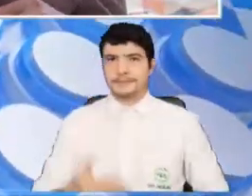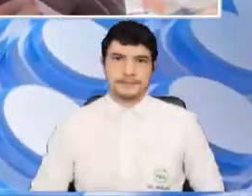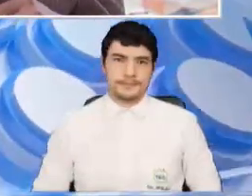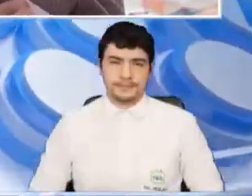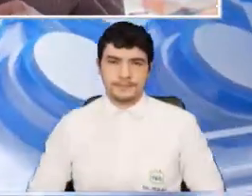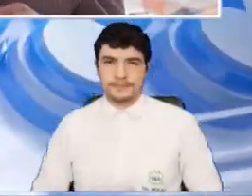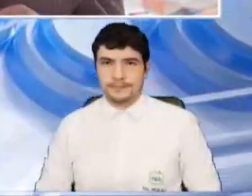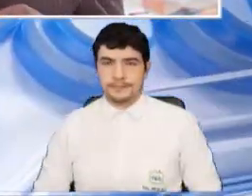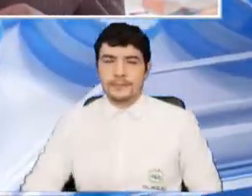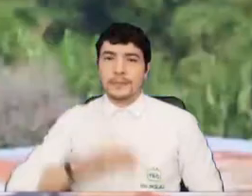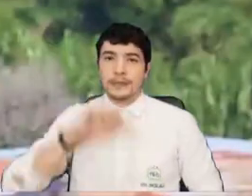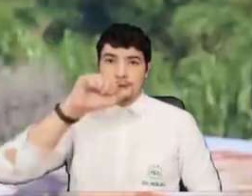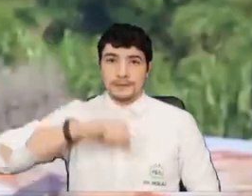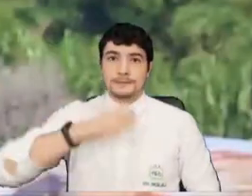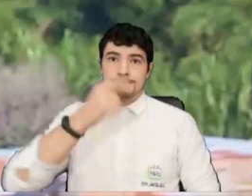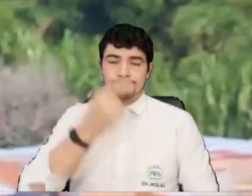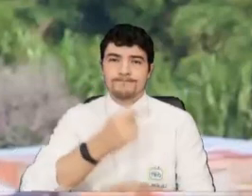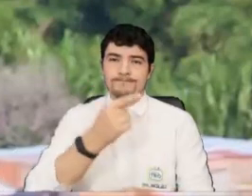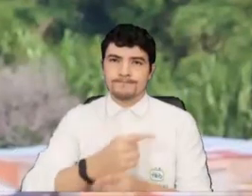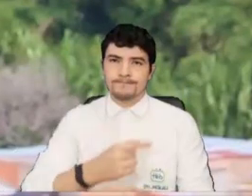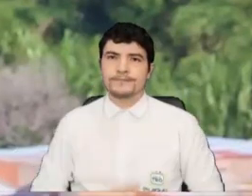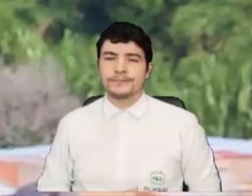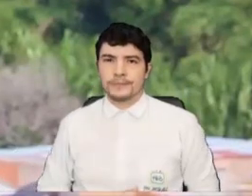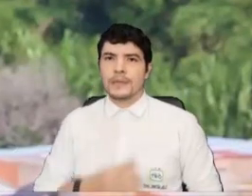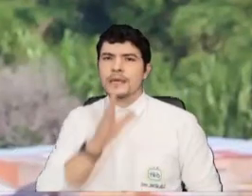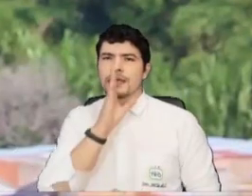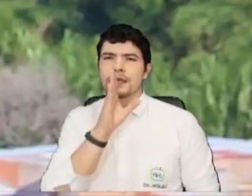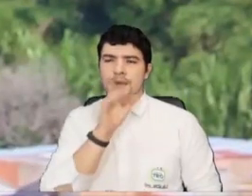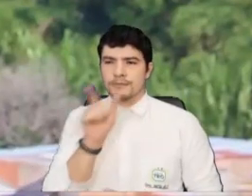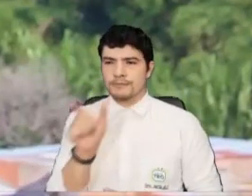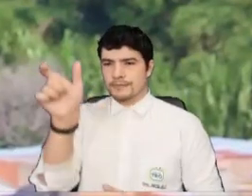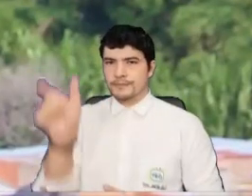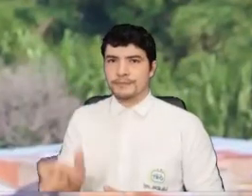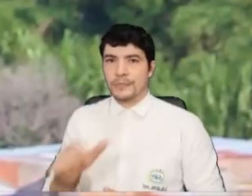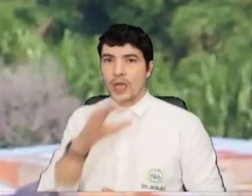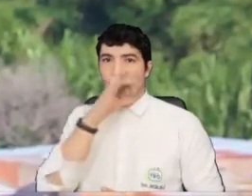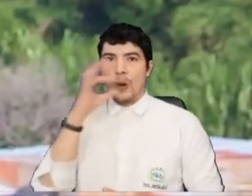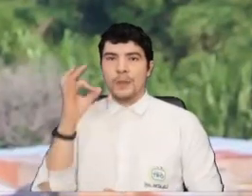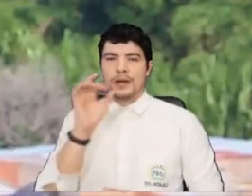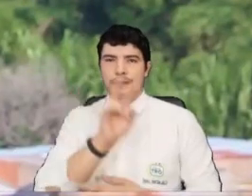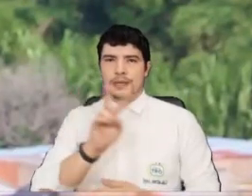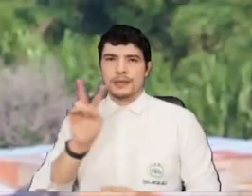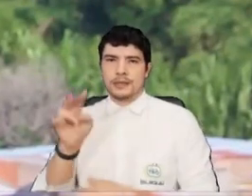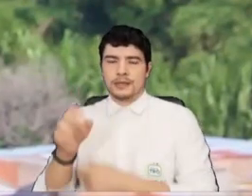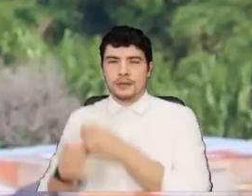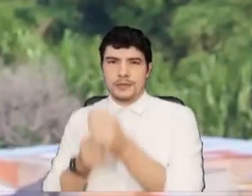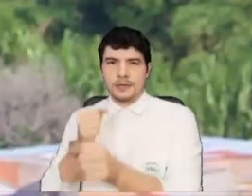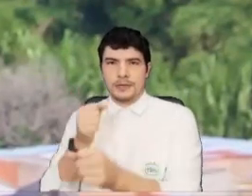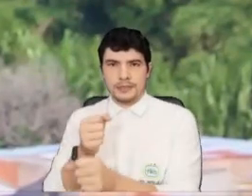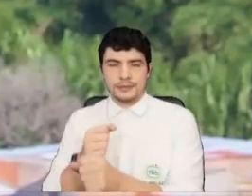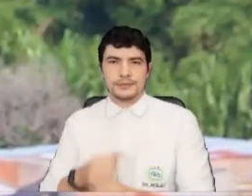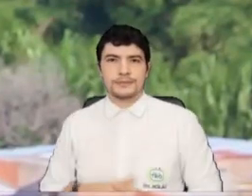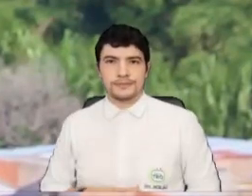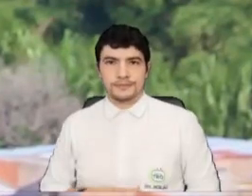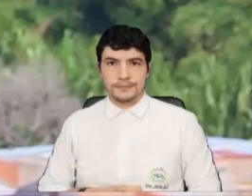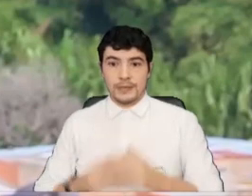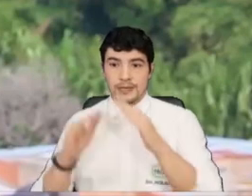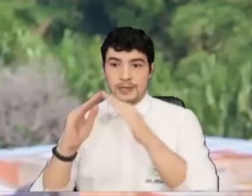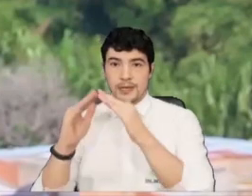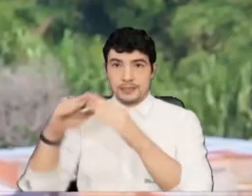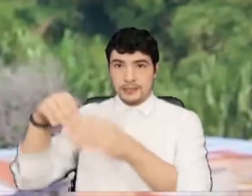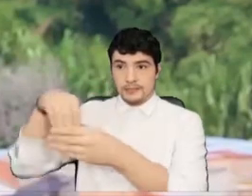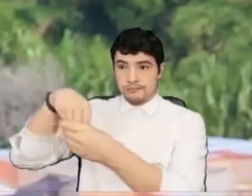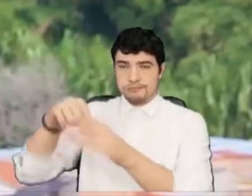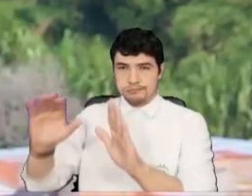Así es, muy buenas tardes. Pues se trata de un hombre de 22 años de edad quien se encuentra de recuperación desde casa y también se confirma una